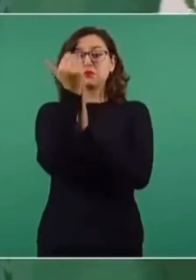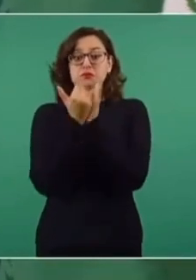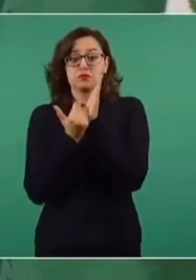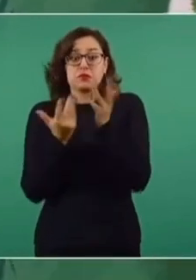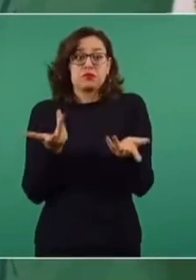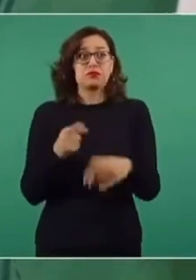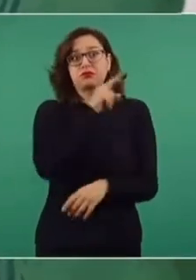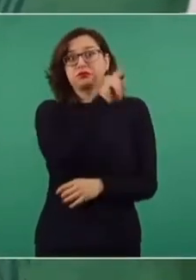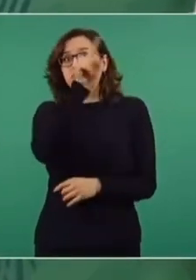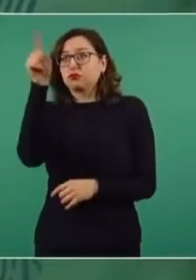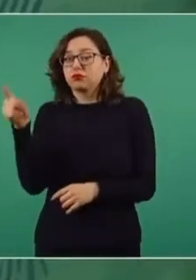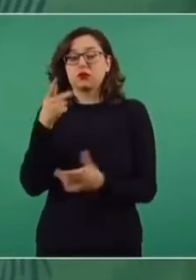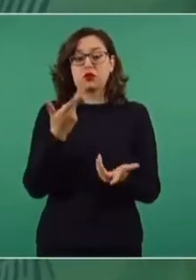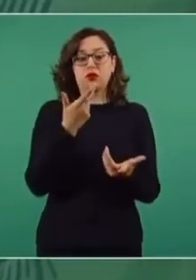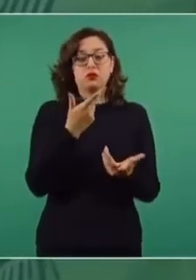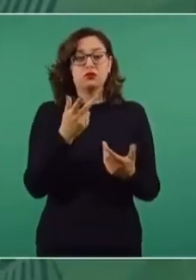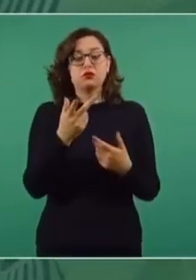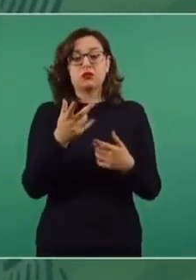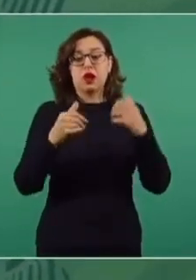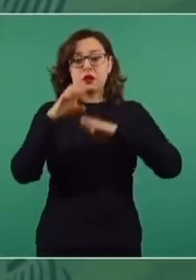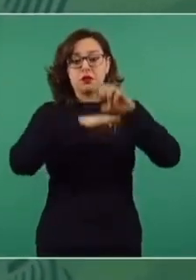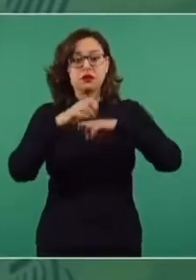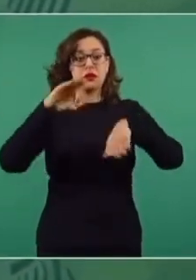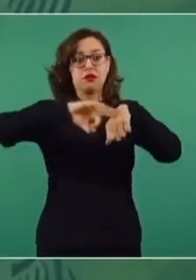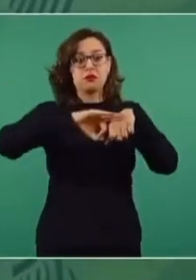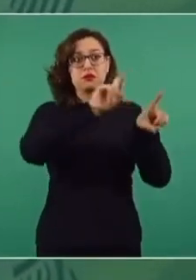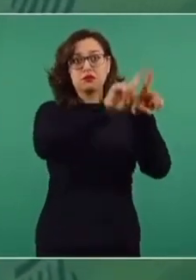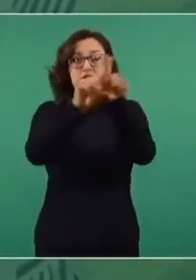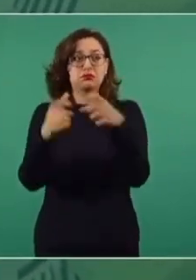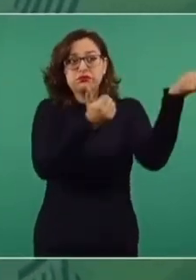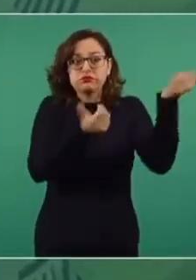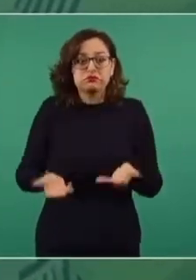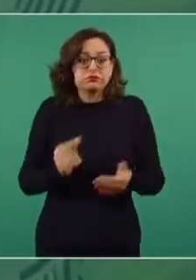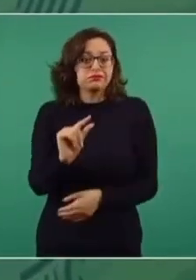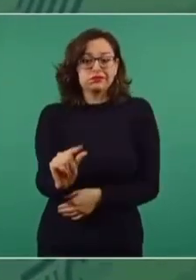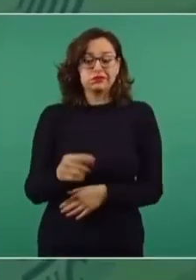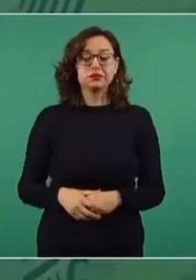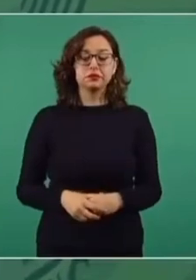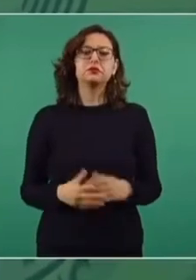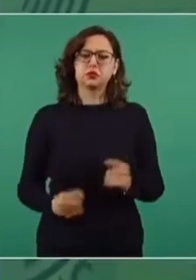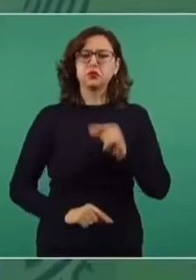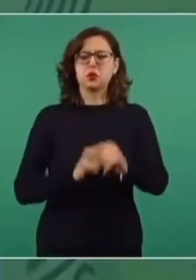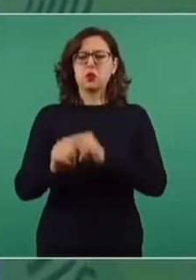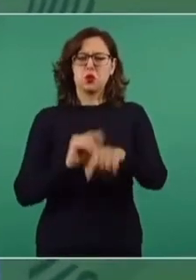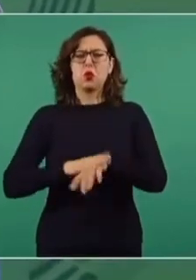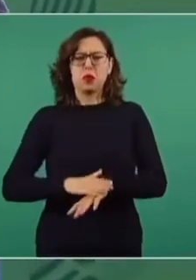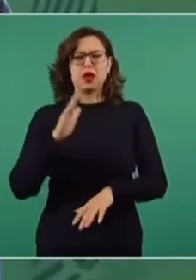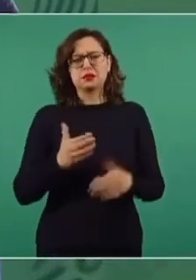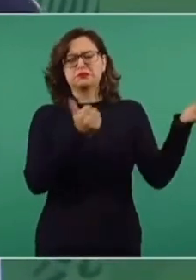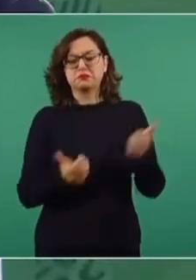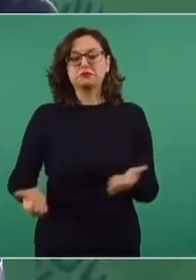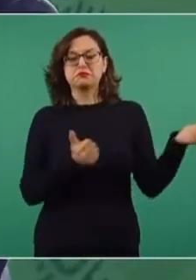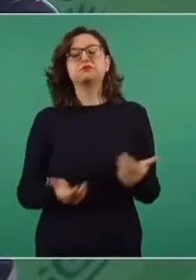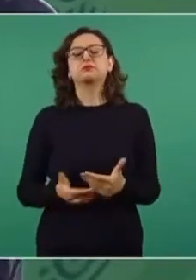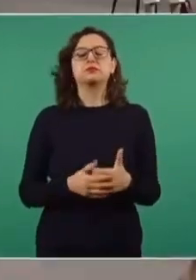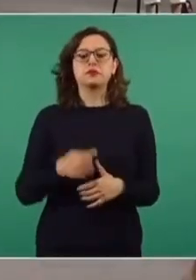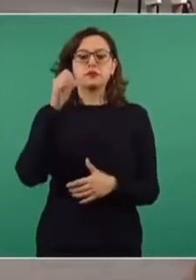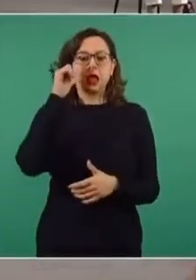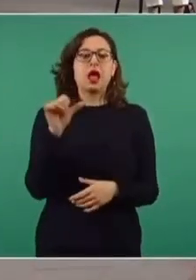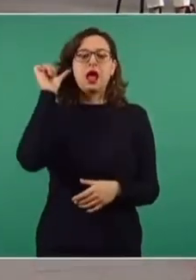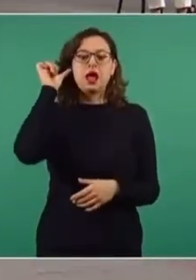es porque no hemos tenido disponibilidad suficiente de vacunas. Ya se va a ir resolviendo. Lo de ayer, cuando